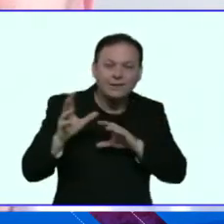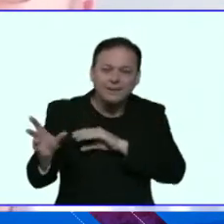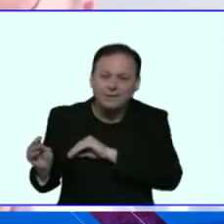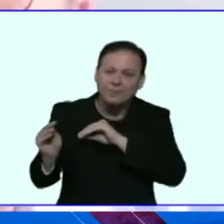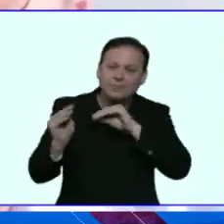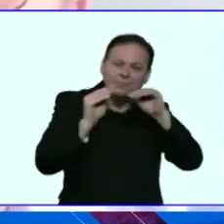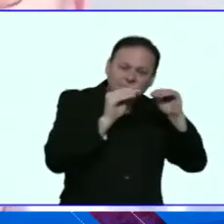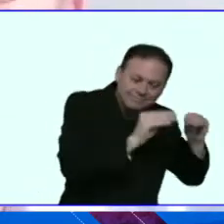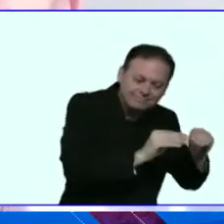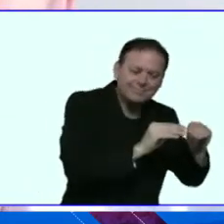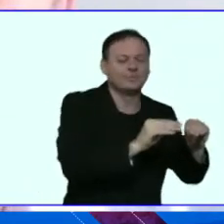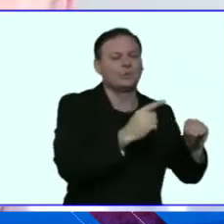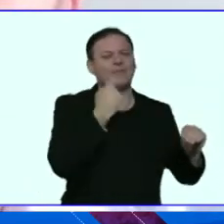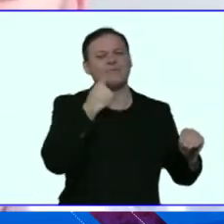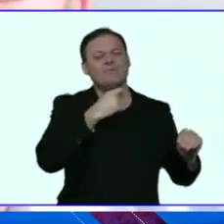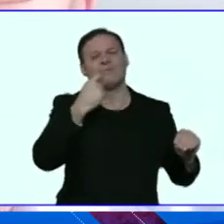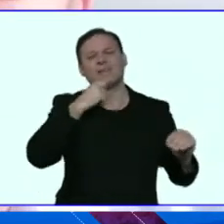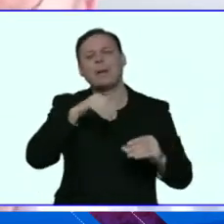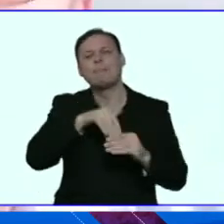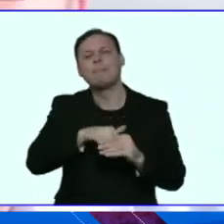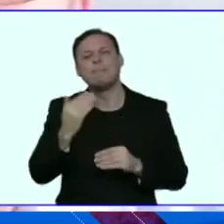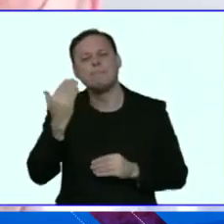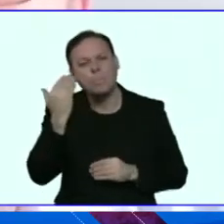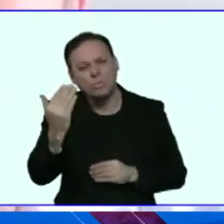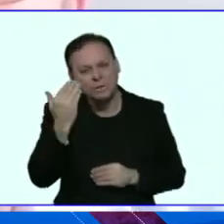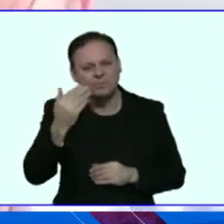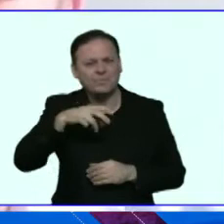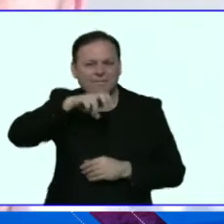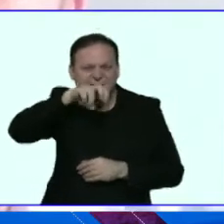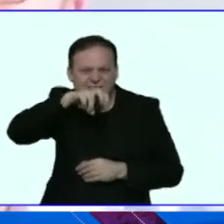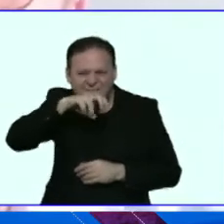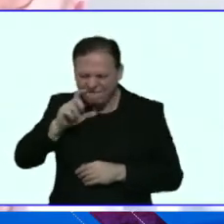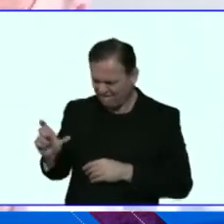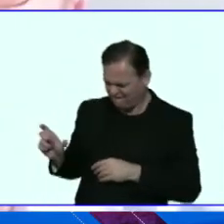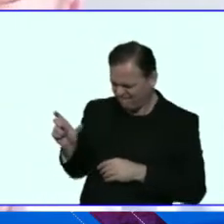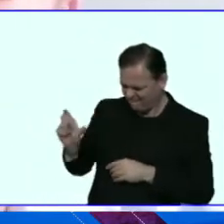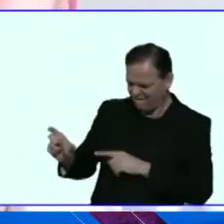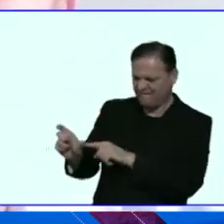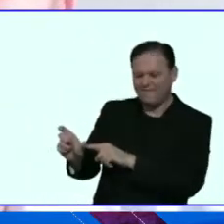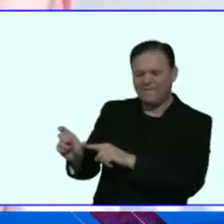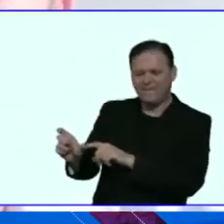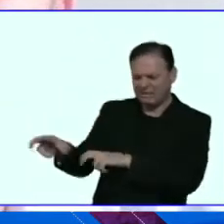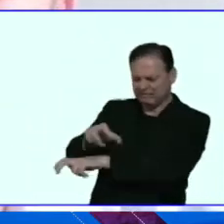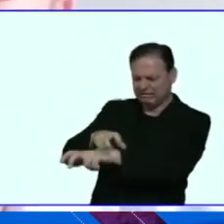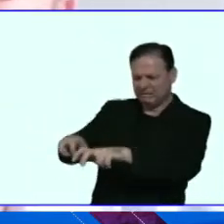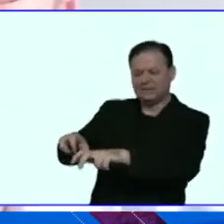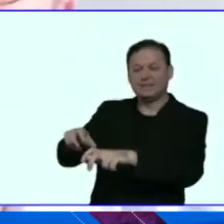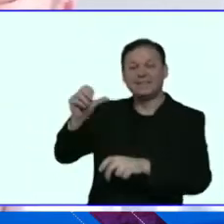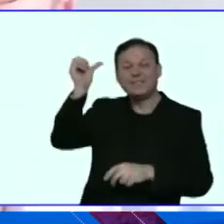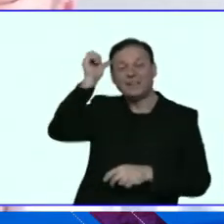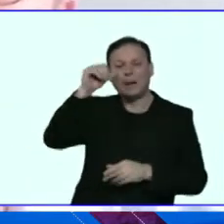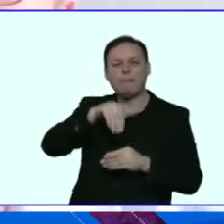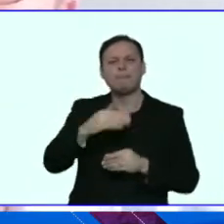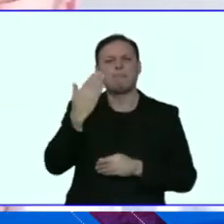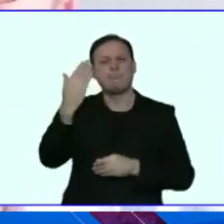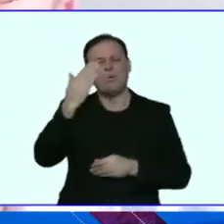voluntad política. Entonces sí. Las ratas son un síntoma claro de la falta de voluntad política. Qué vergüenza, doctor,